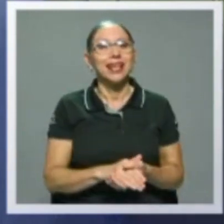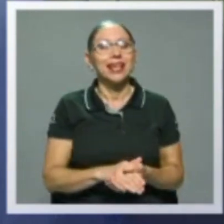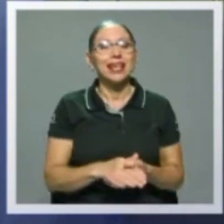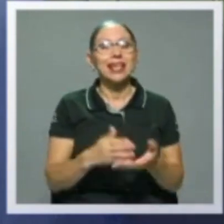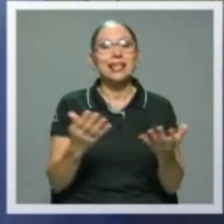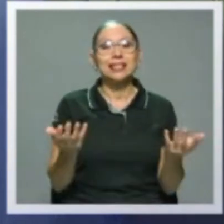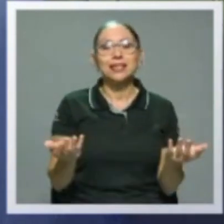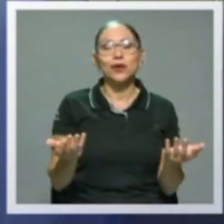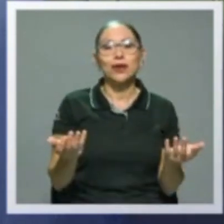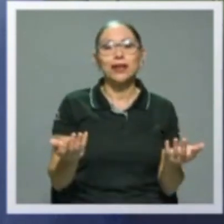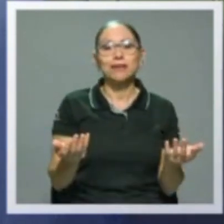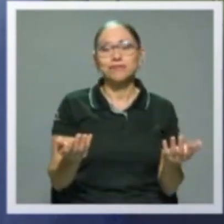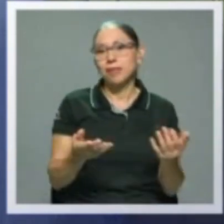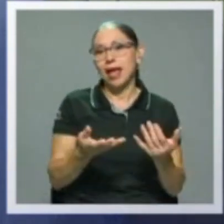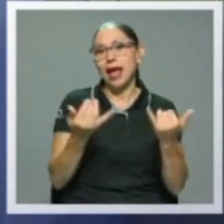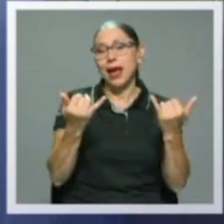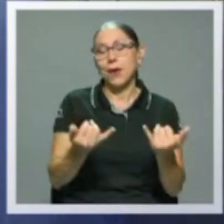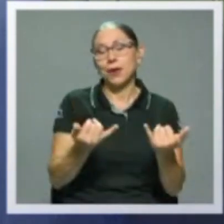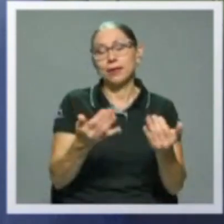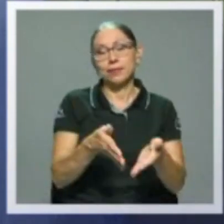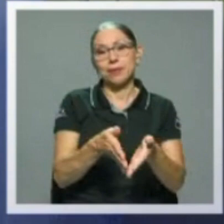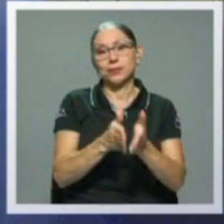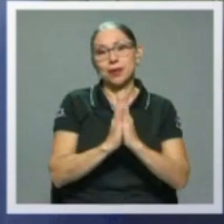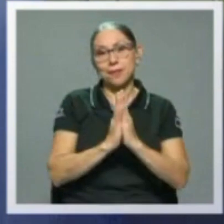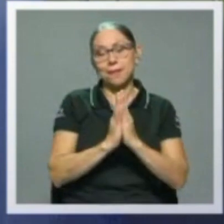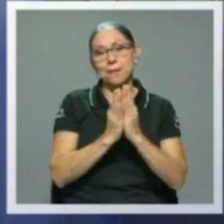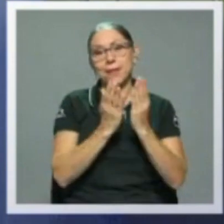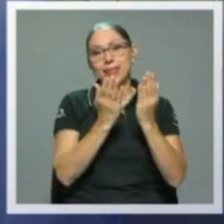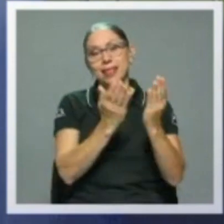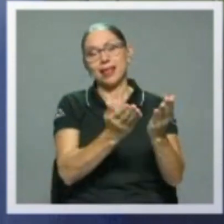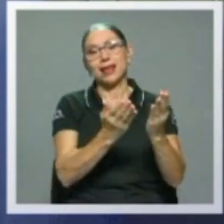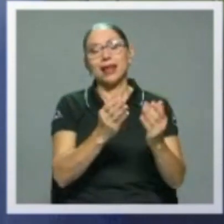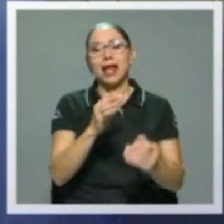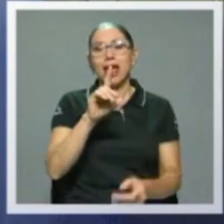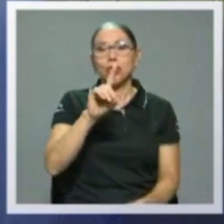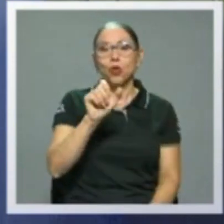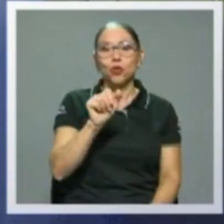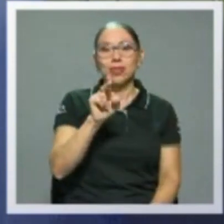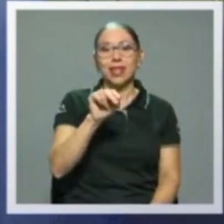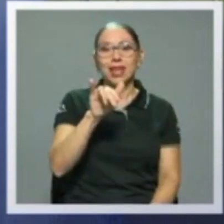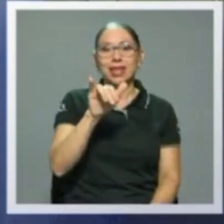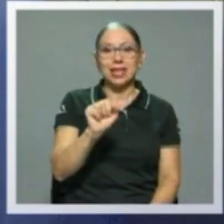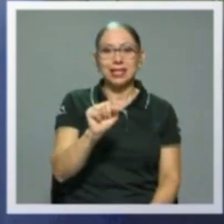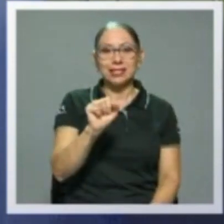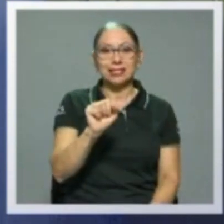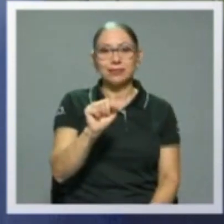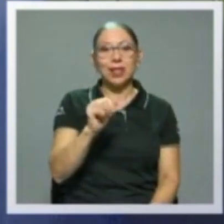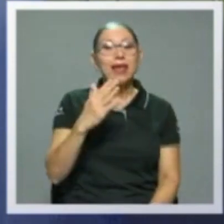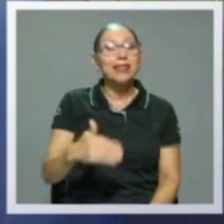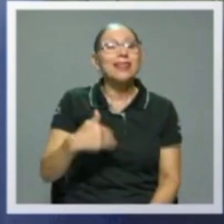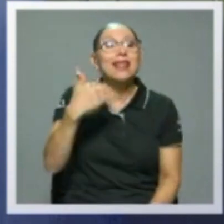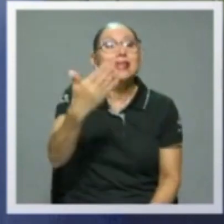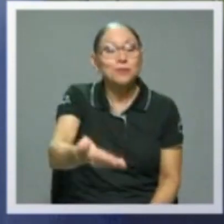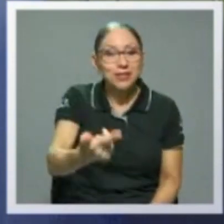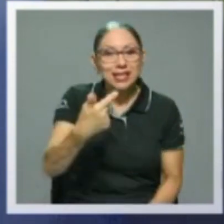sino que vamos a pedirle a don Denis, una vez que explique yo por qué estoy